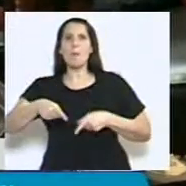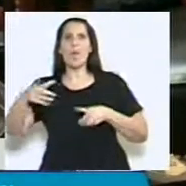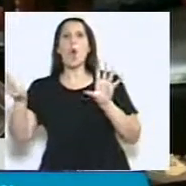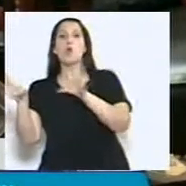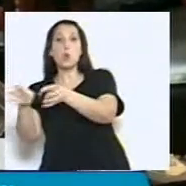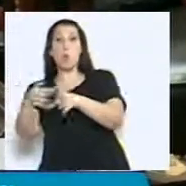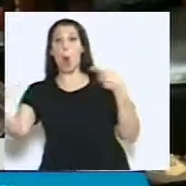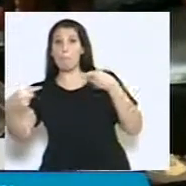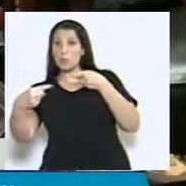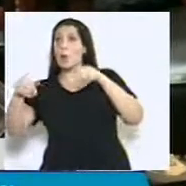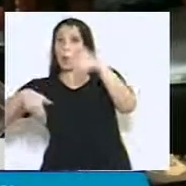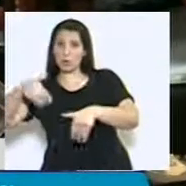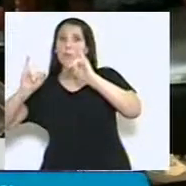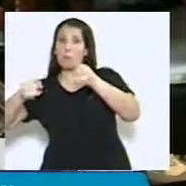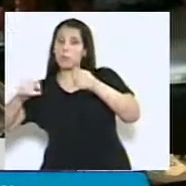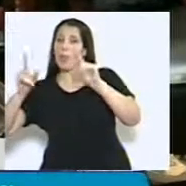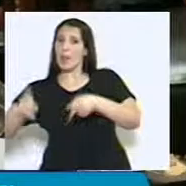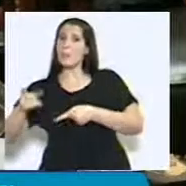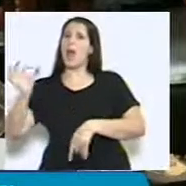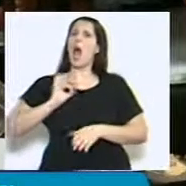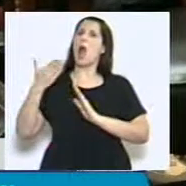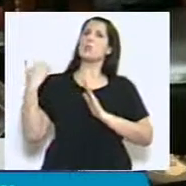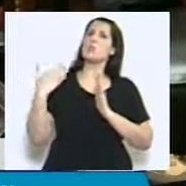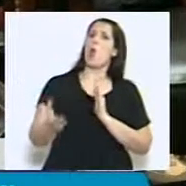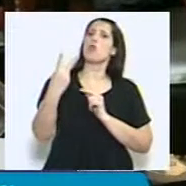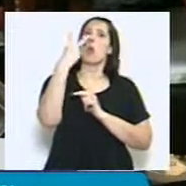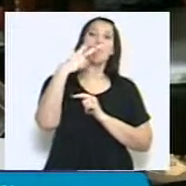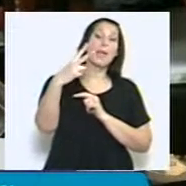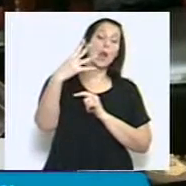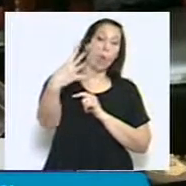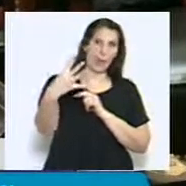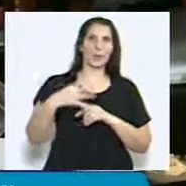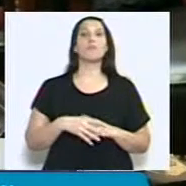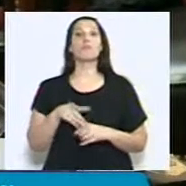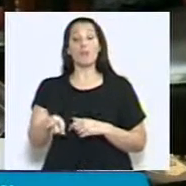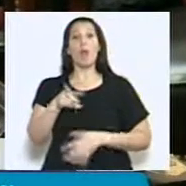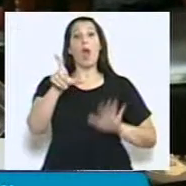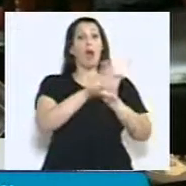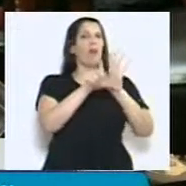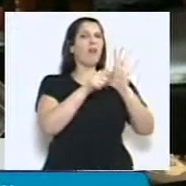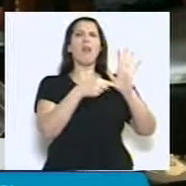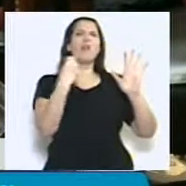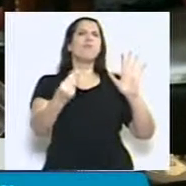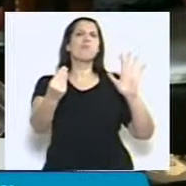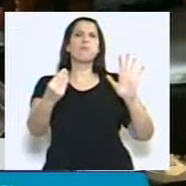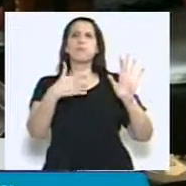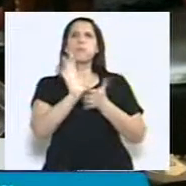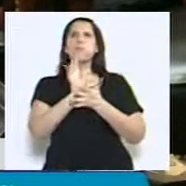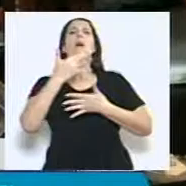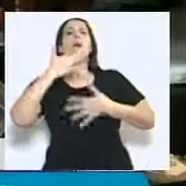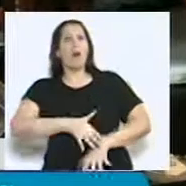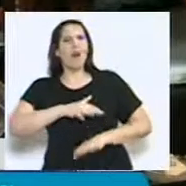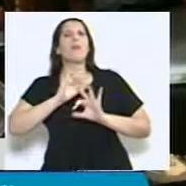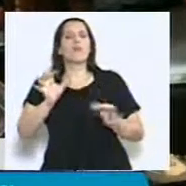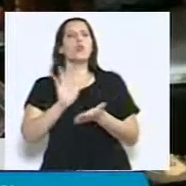opositores también, allá por principios del año 2004. Esta ley va en la línea directriz en cuanto al